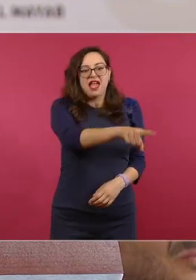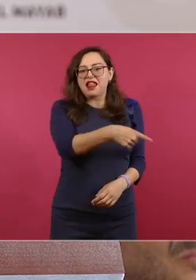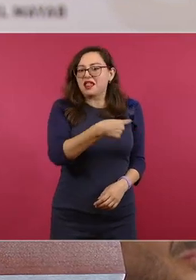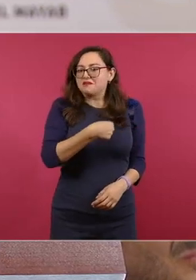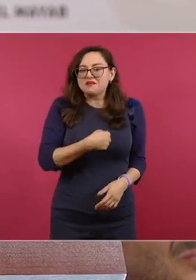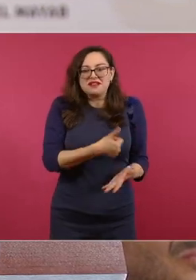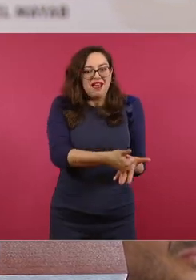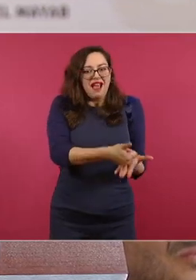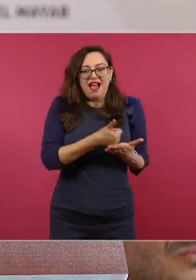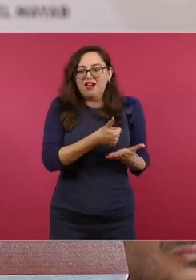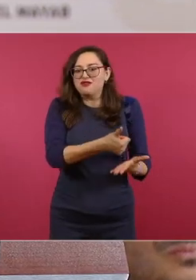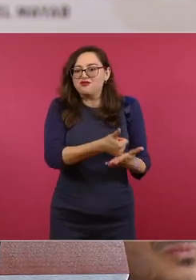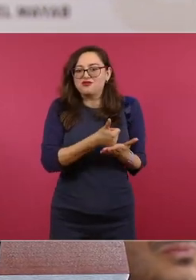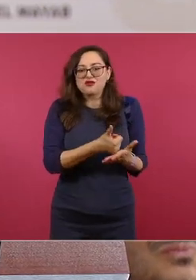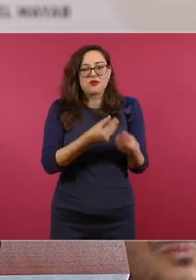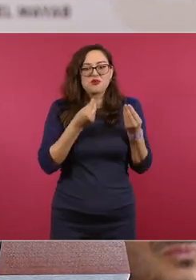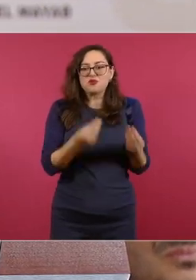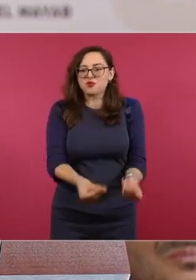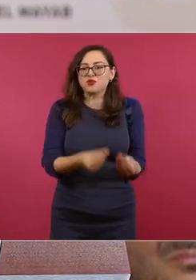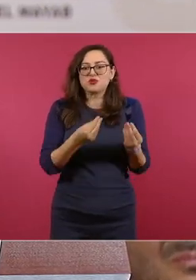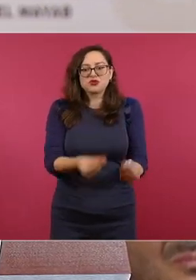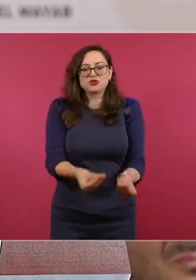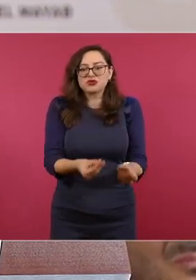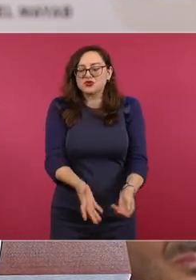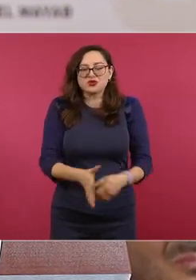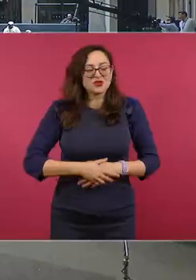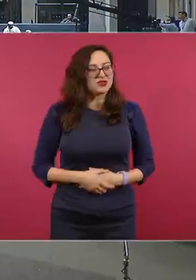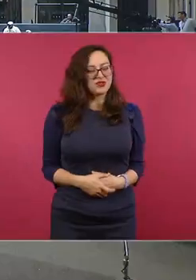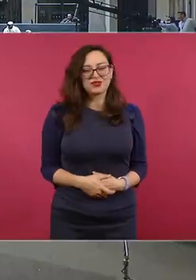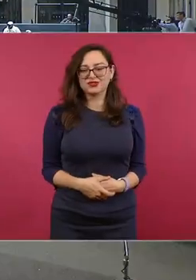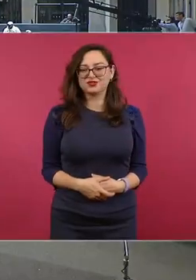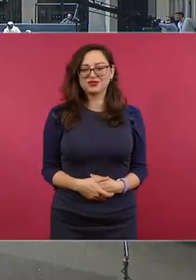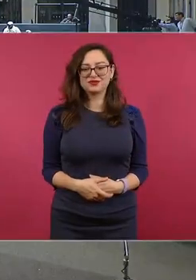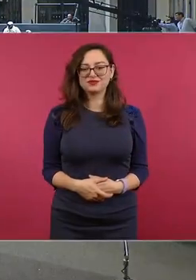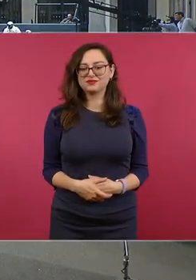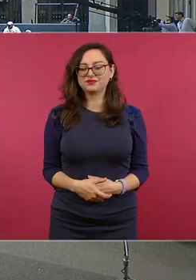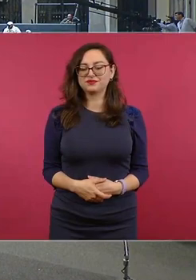Claudio X. González? Y a otros, ¿no?